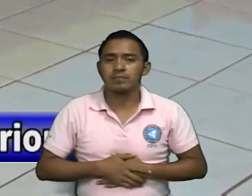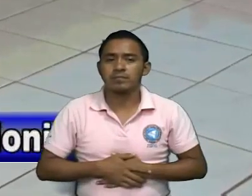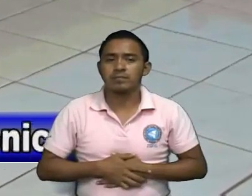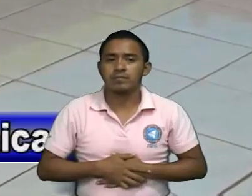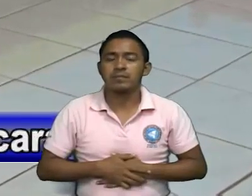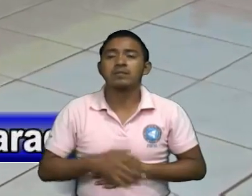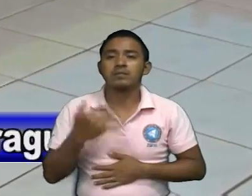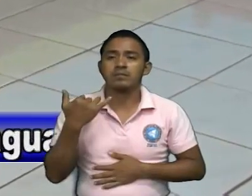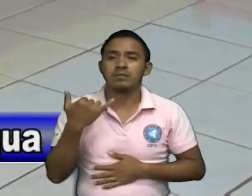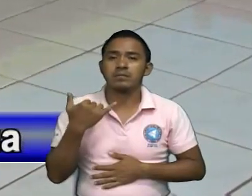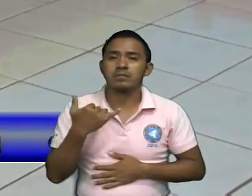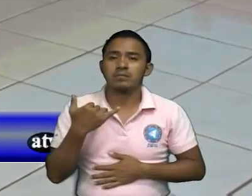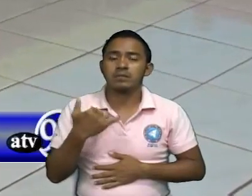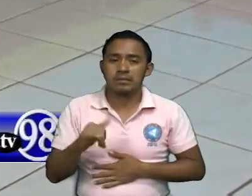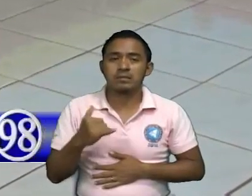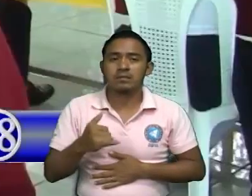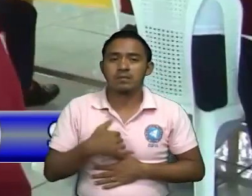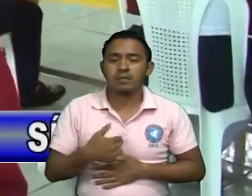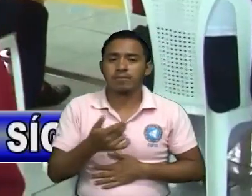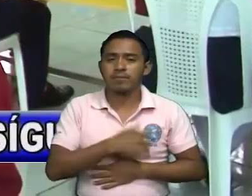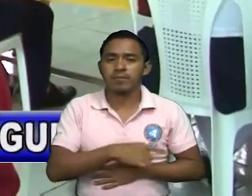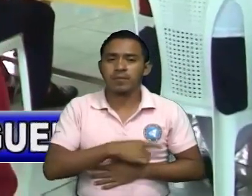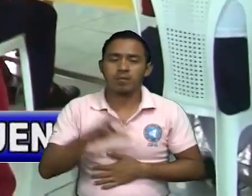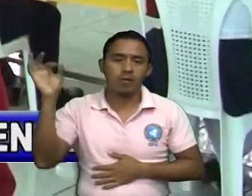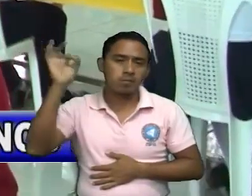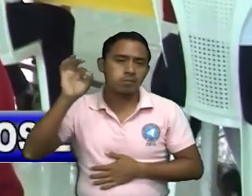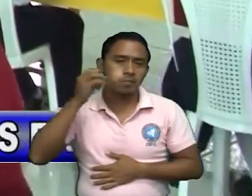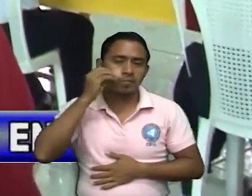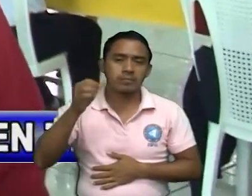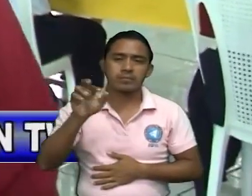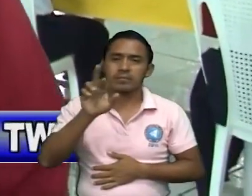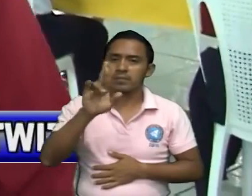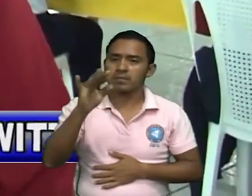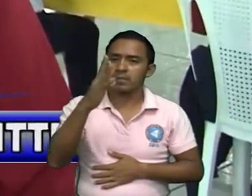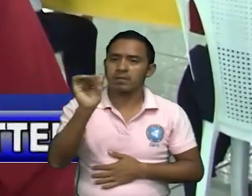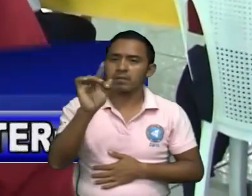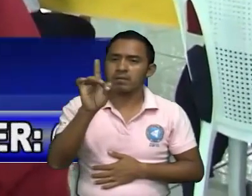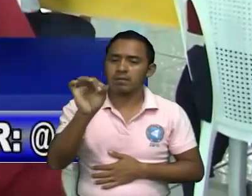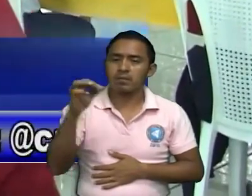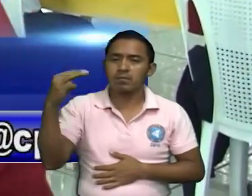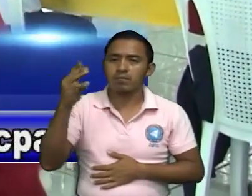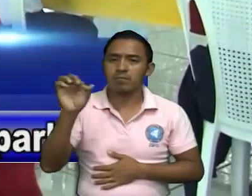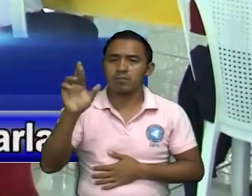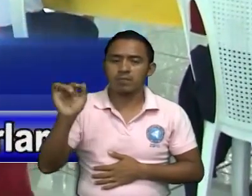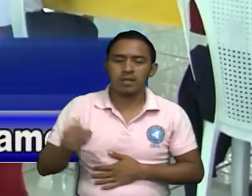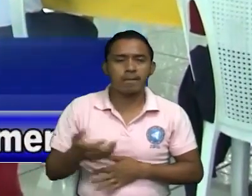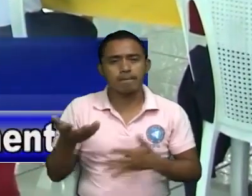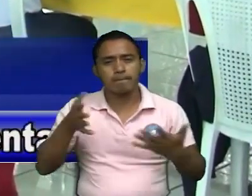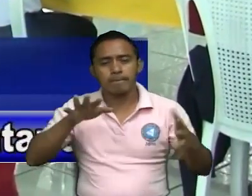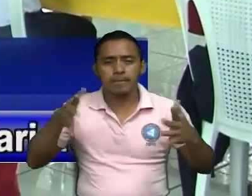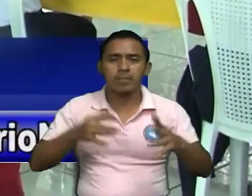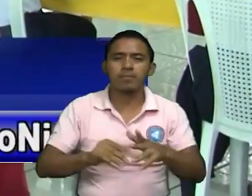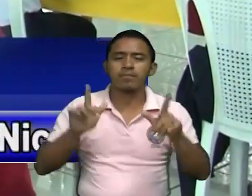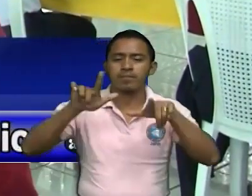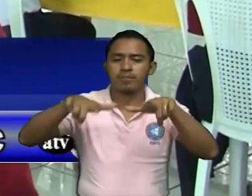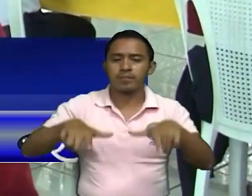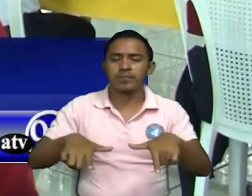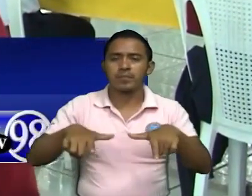Sí, nosotros venimos de la escuela normal Ricardo Morales Avilés. Aproximadamente tenemos una